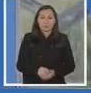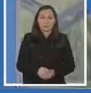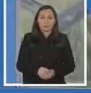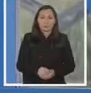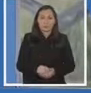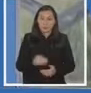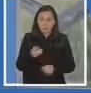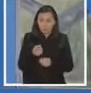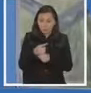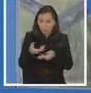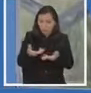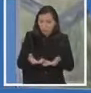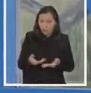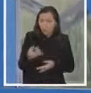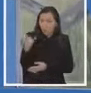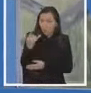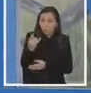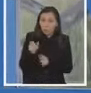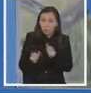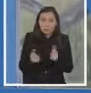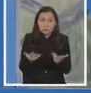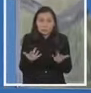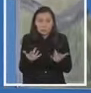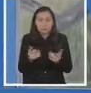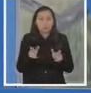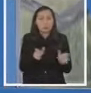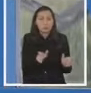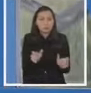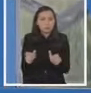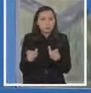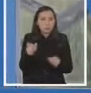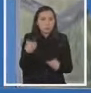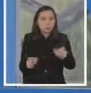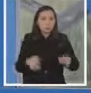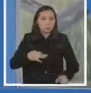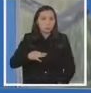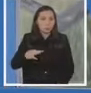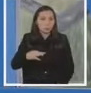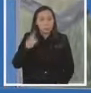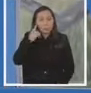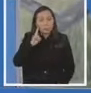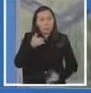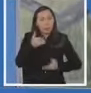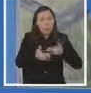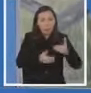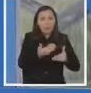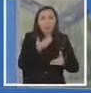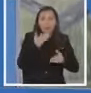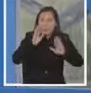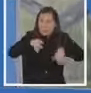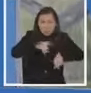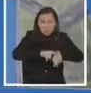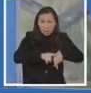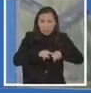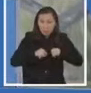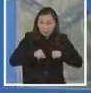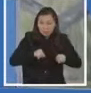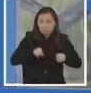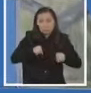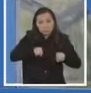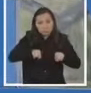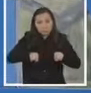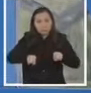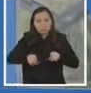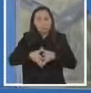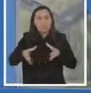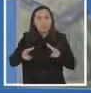es inmediata, es con sentido de urgencia respecto a la seguridad ciudadana. Pero tenemos que avanzar también paralelamente en